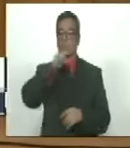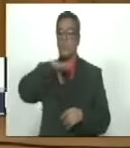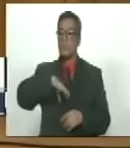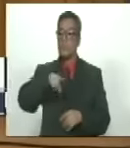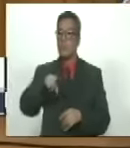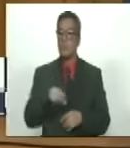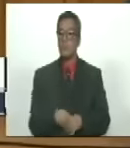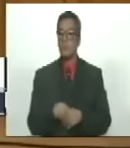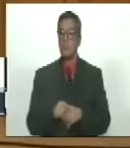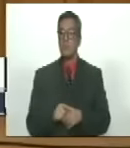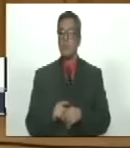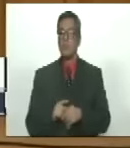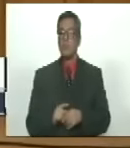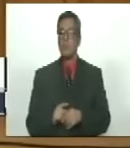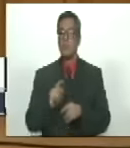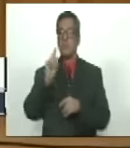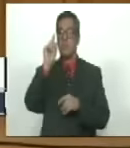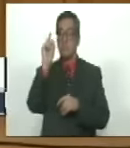histórico